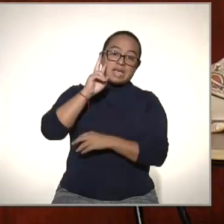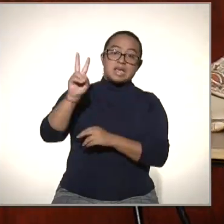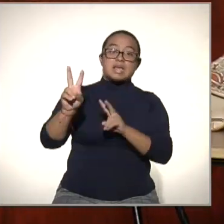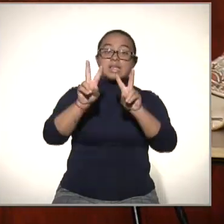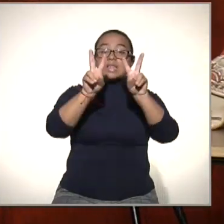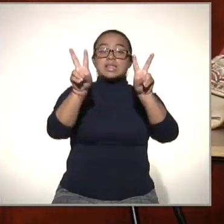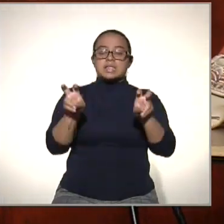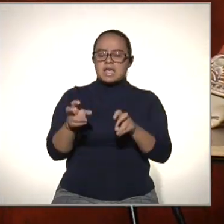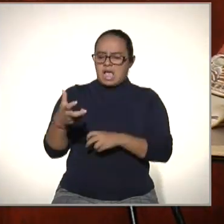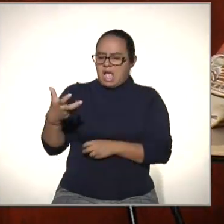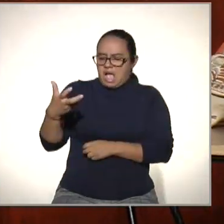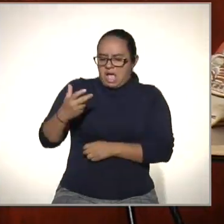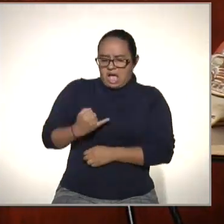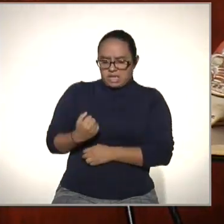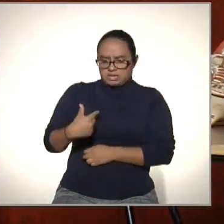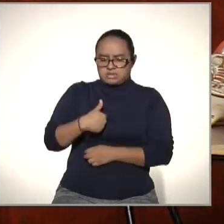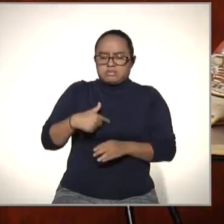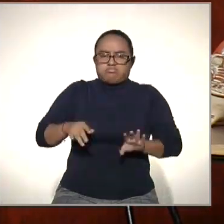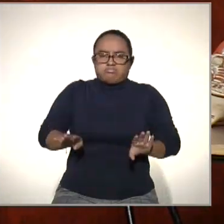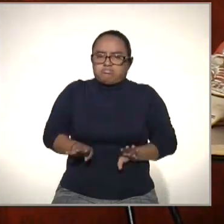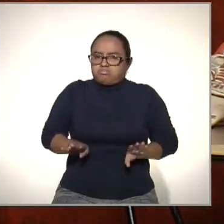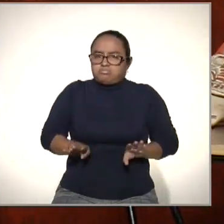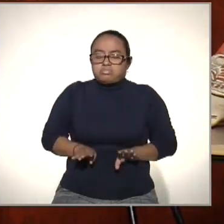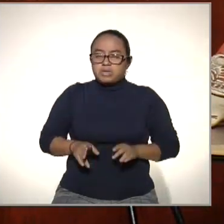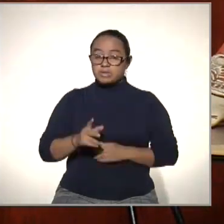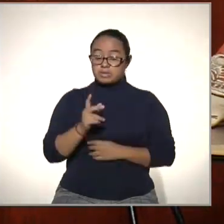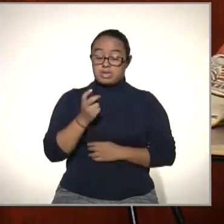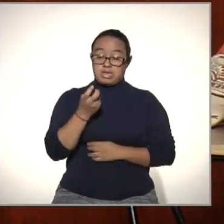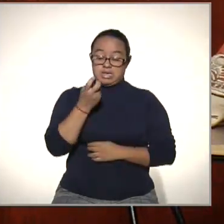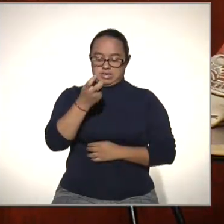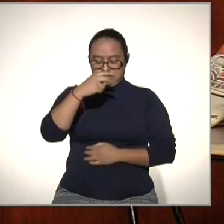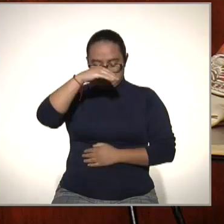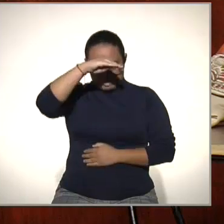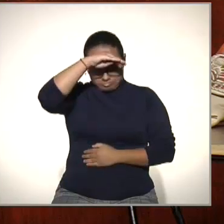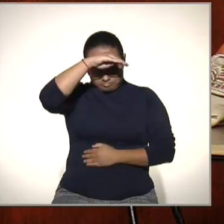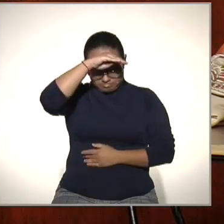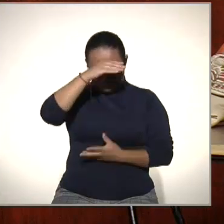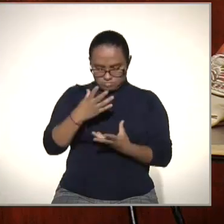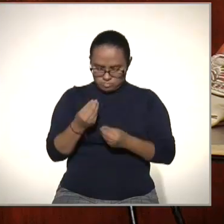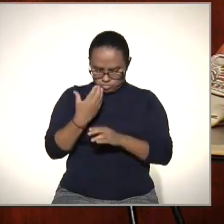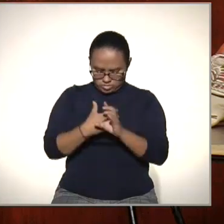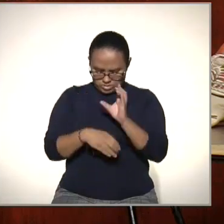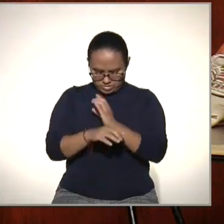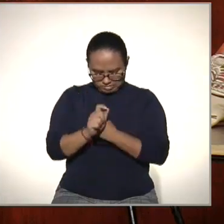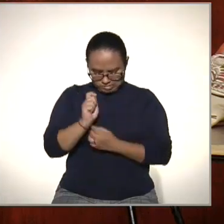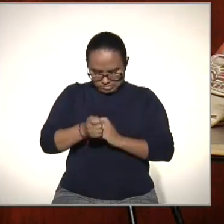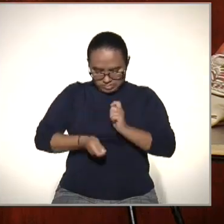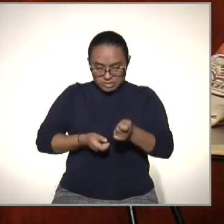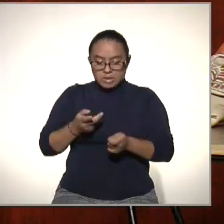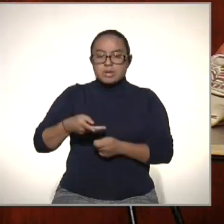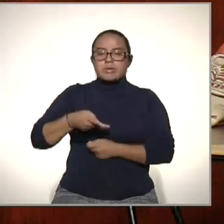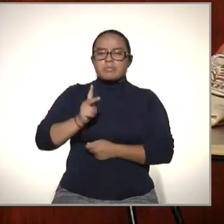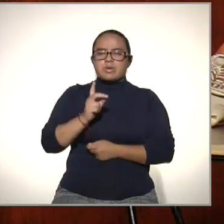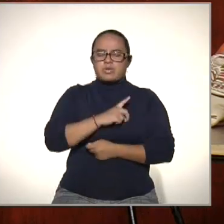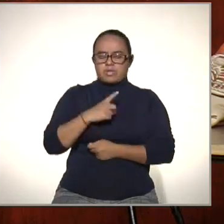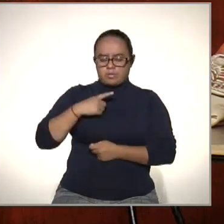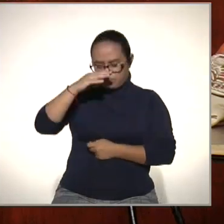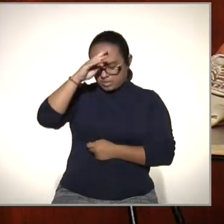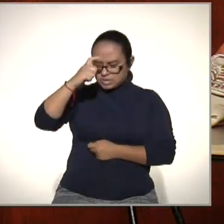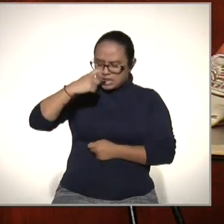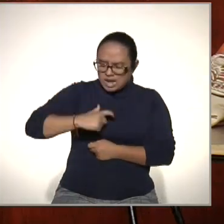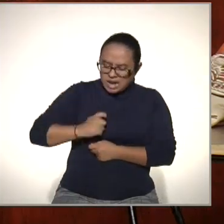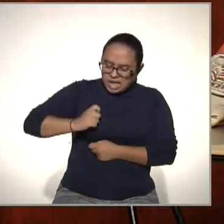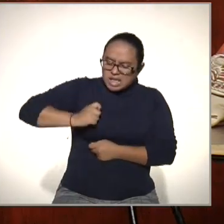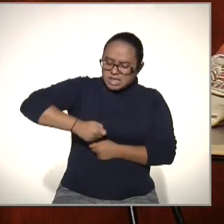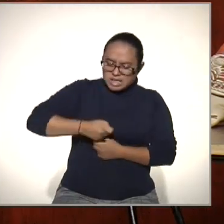del programa, Así soy yo. Una frase que nos puede hacer pensar sobre muchas cosas, pero una de ellas son estas preguntas de quién soy, hacia